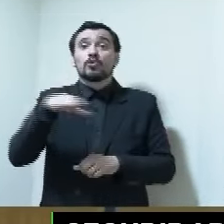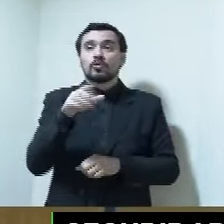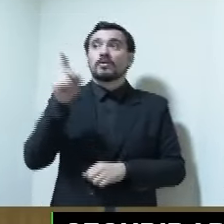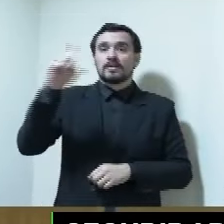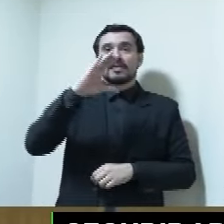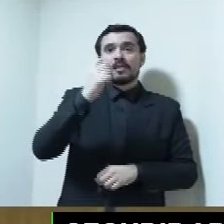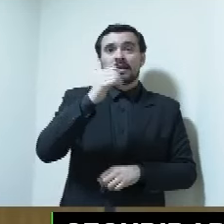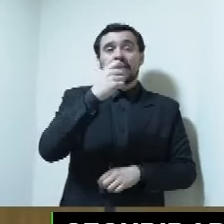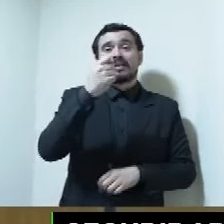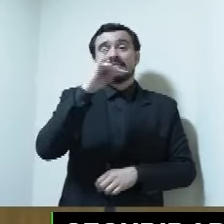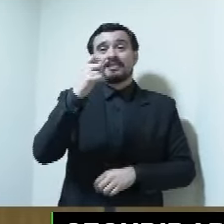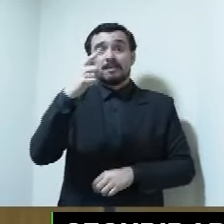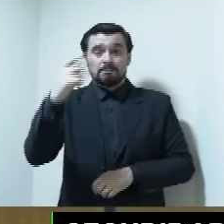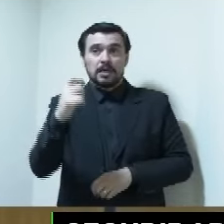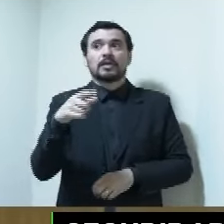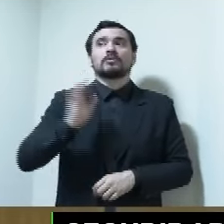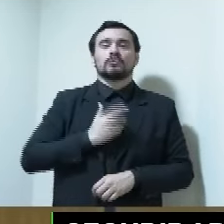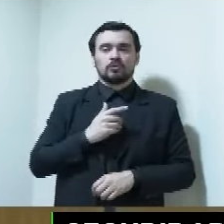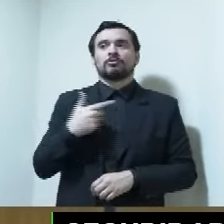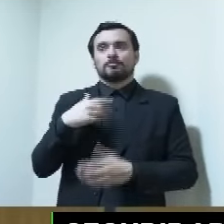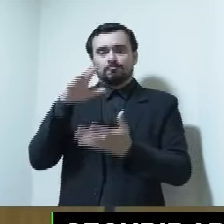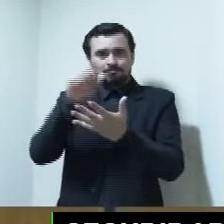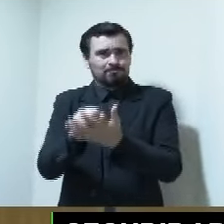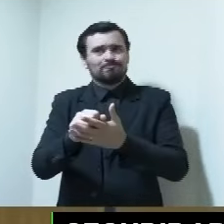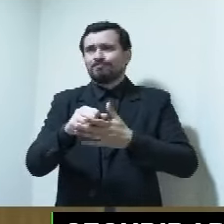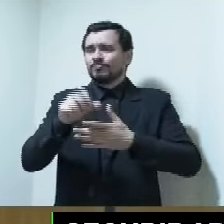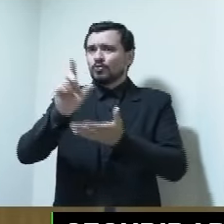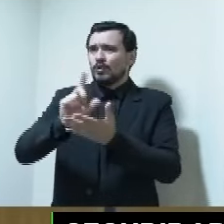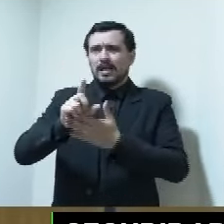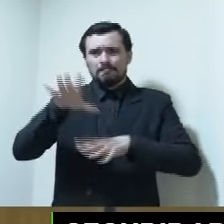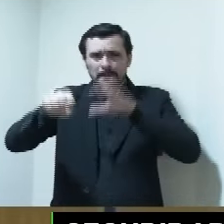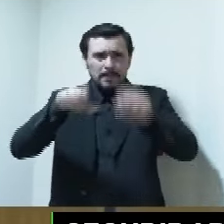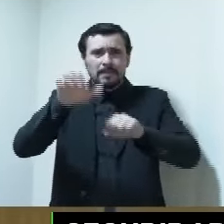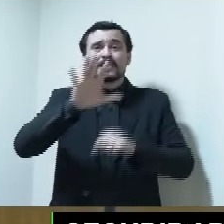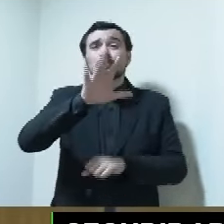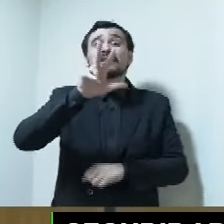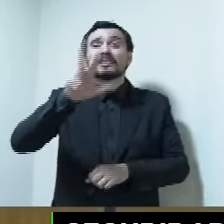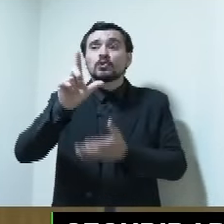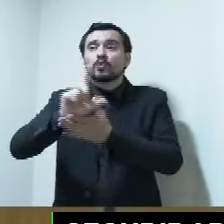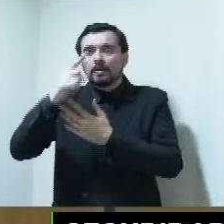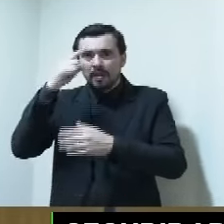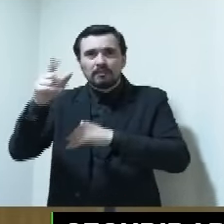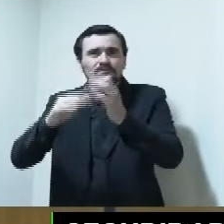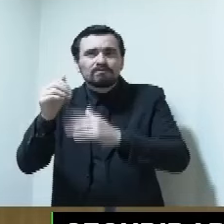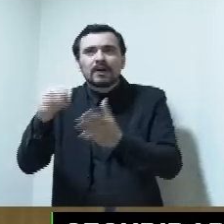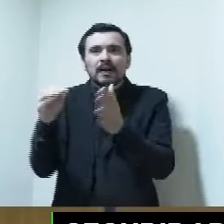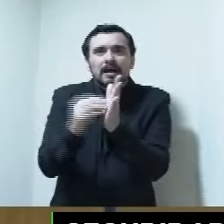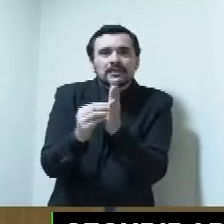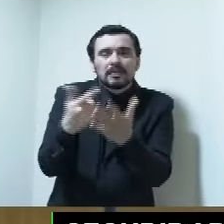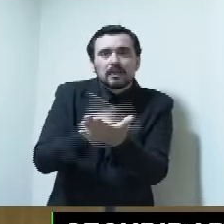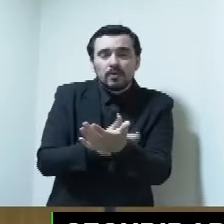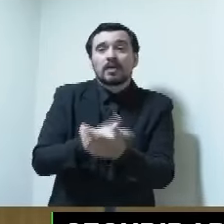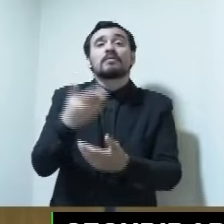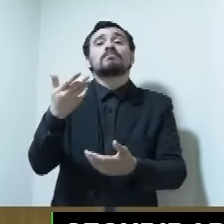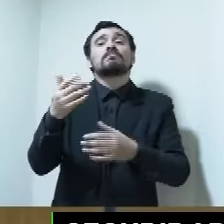Casapá, donde detectamos y destruimos 53 centros de producción y acopio, eliminando 448 toneladas